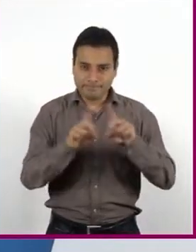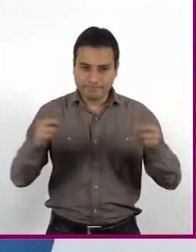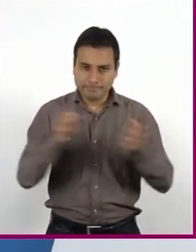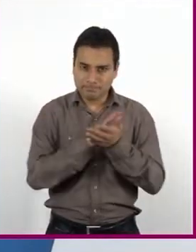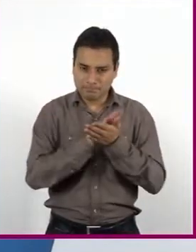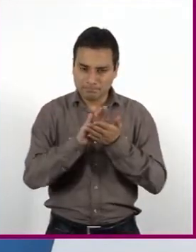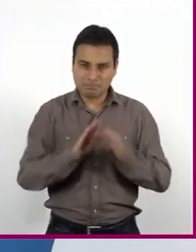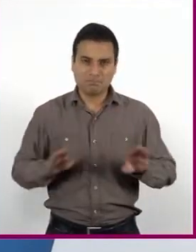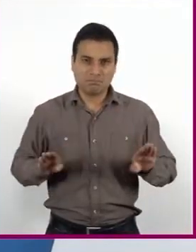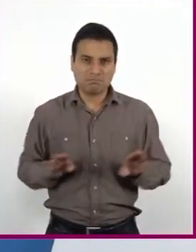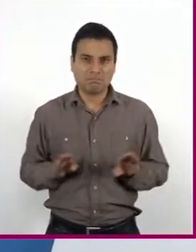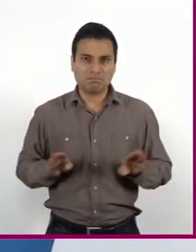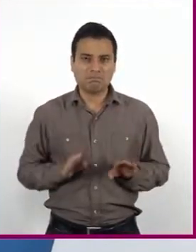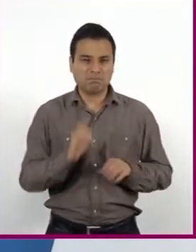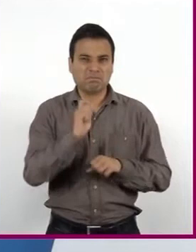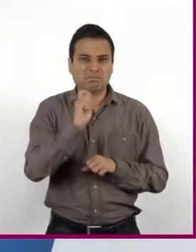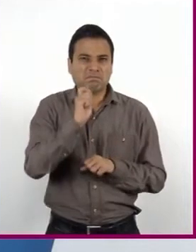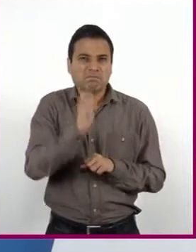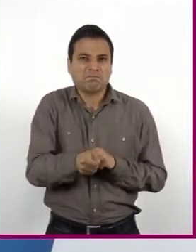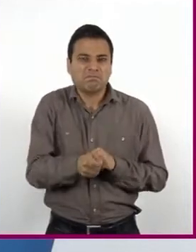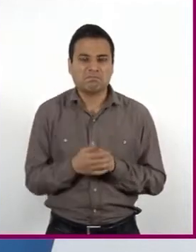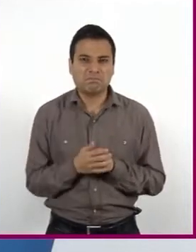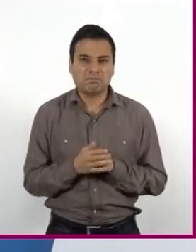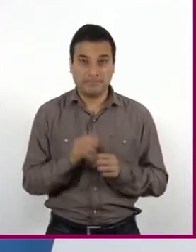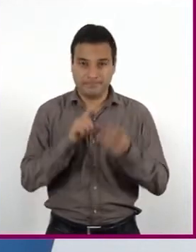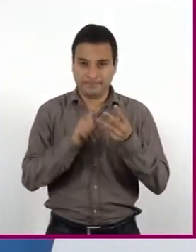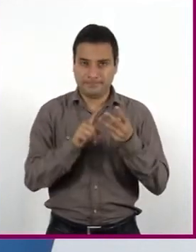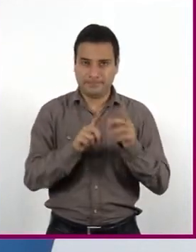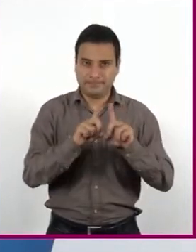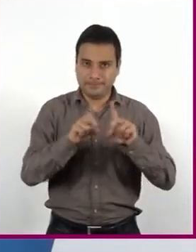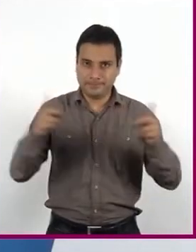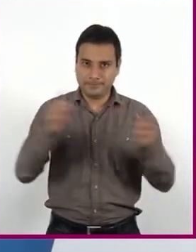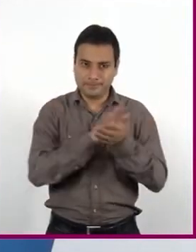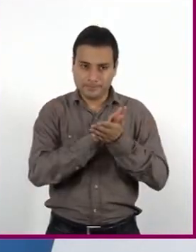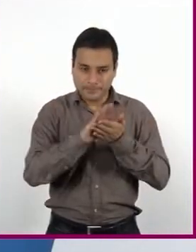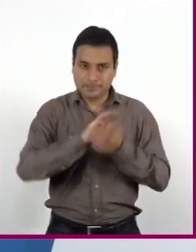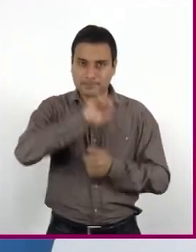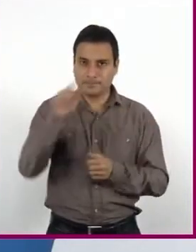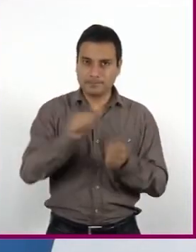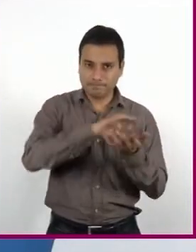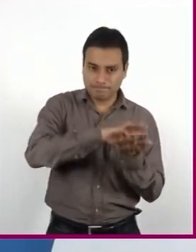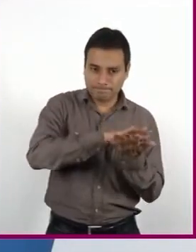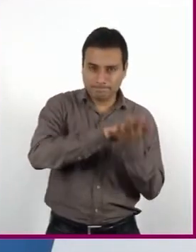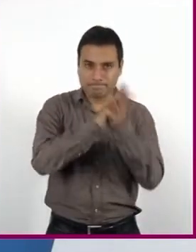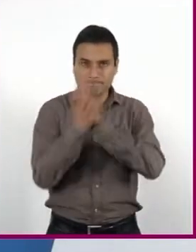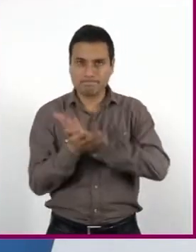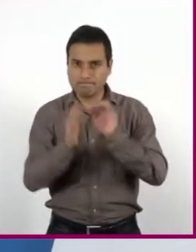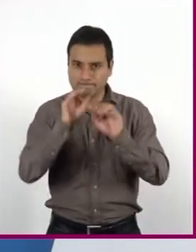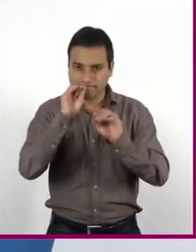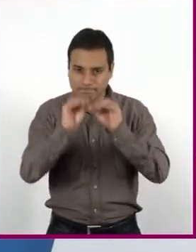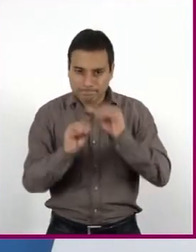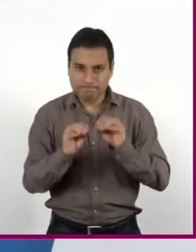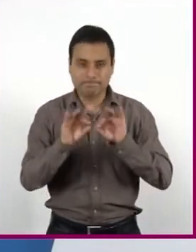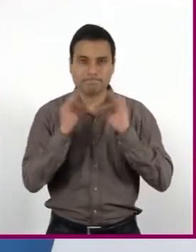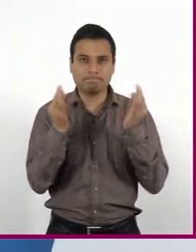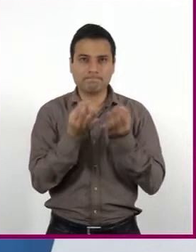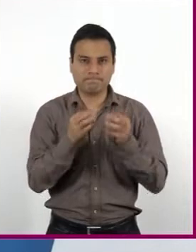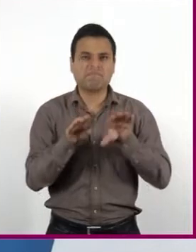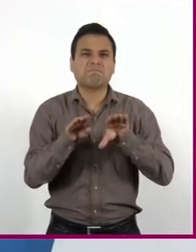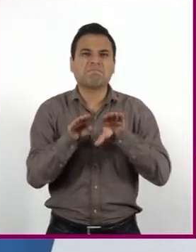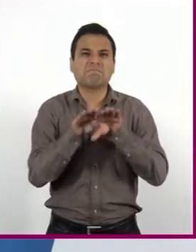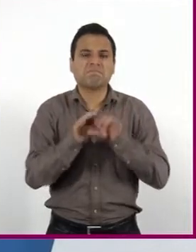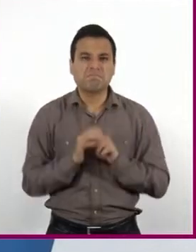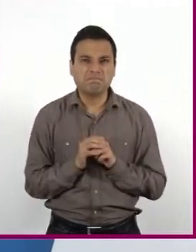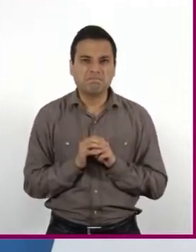desarrollos planos? ¿Cómo es que del desarrollo plano se pasa a la construcción del cuerpo geométrico y